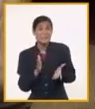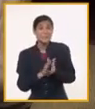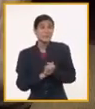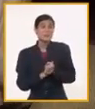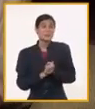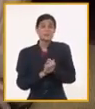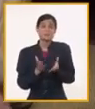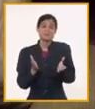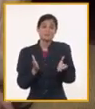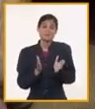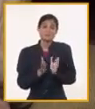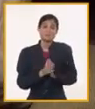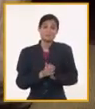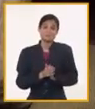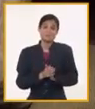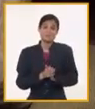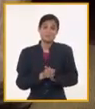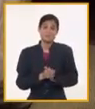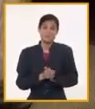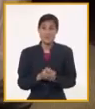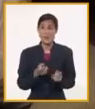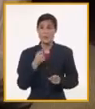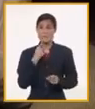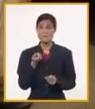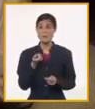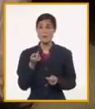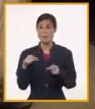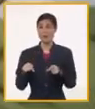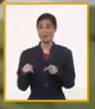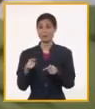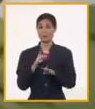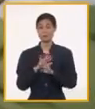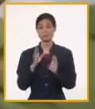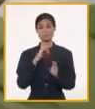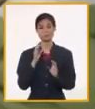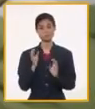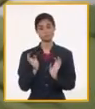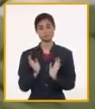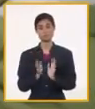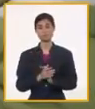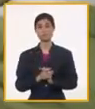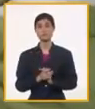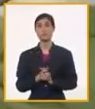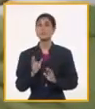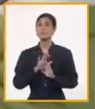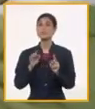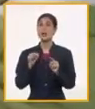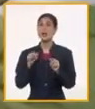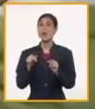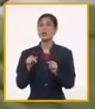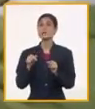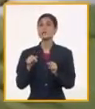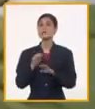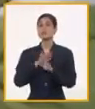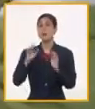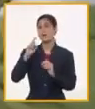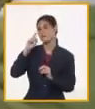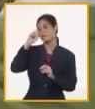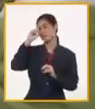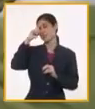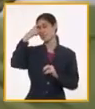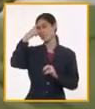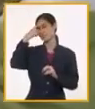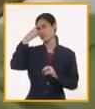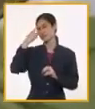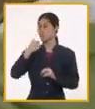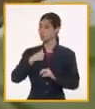no quería que uno le dijera, oye, esto no va a dar mucho. Entonces, pero parece que en algo, yo no